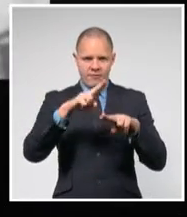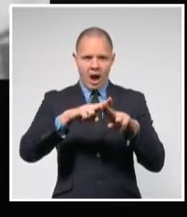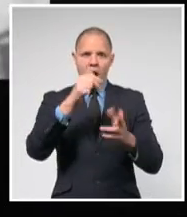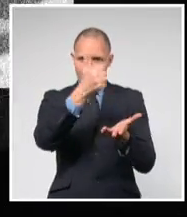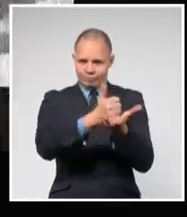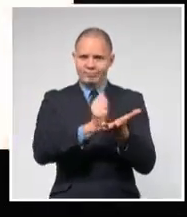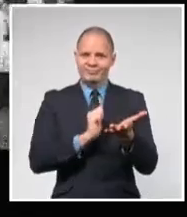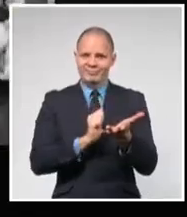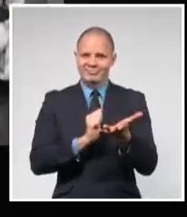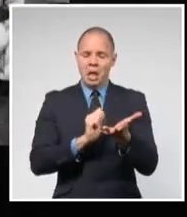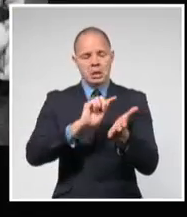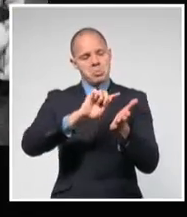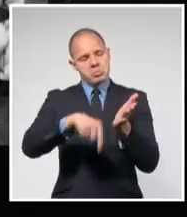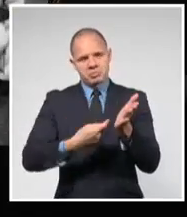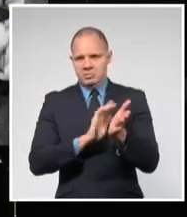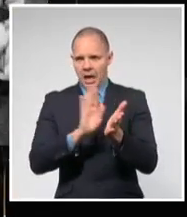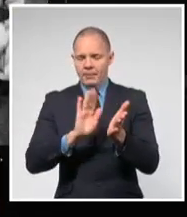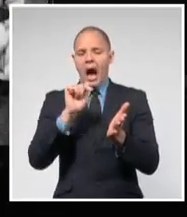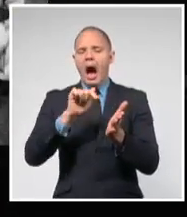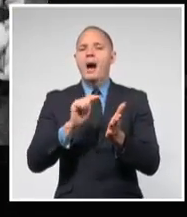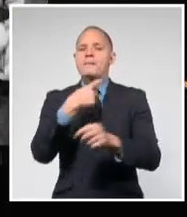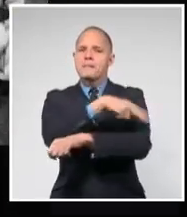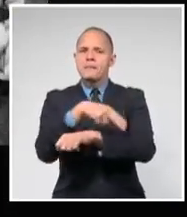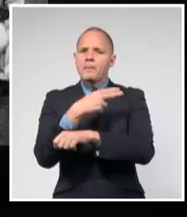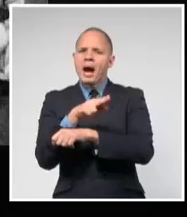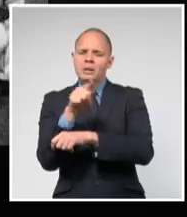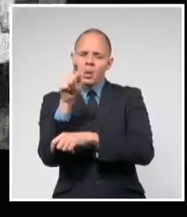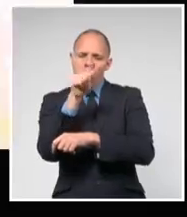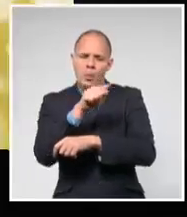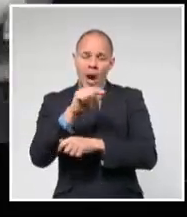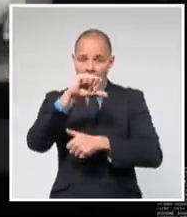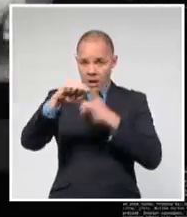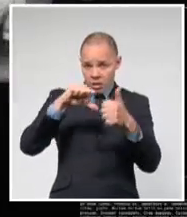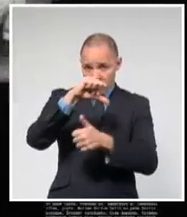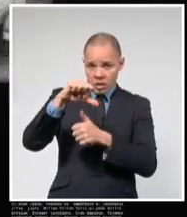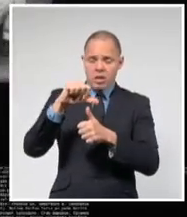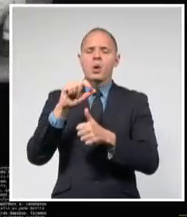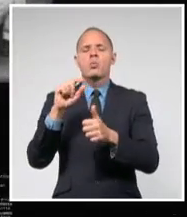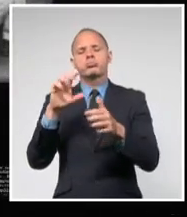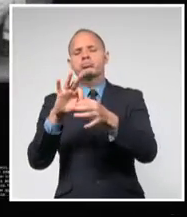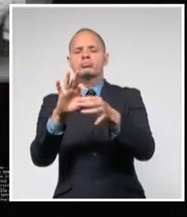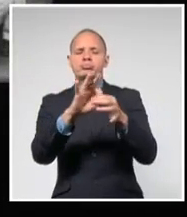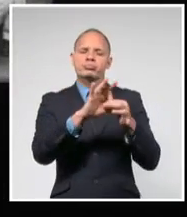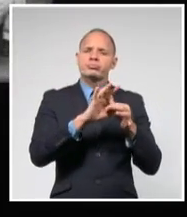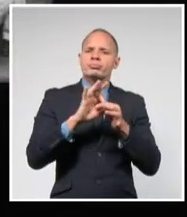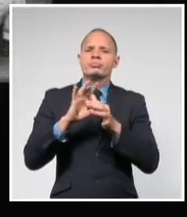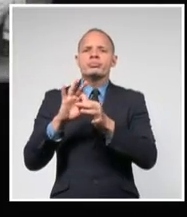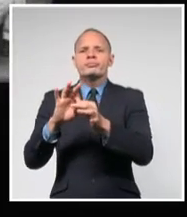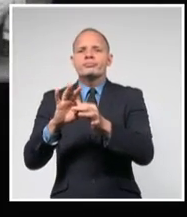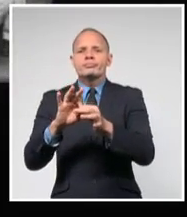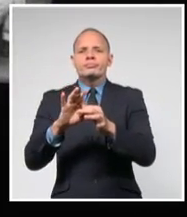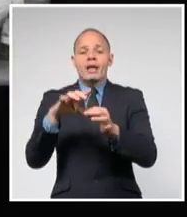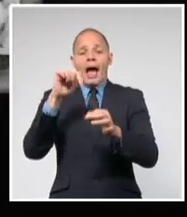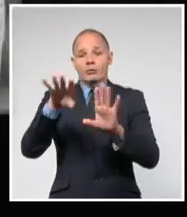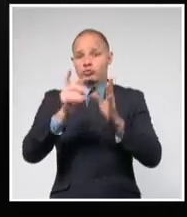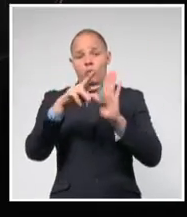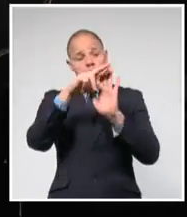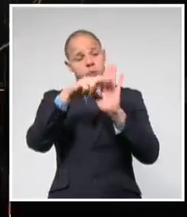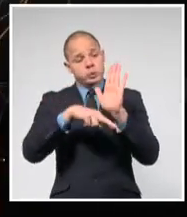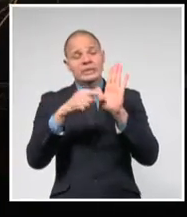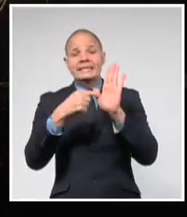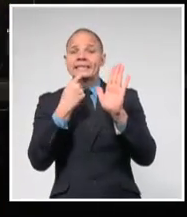grupo de países en una federación de béisbol del Caribe que también está regida por las normas de ese